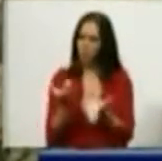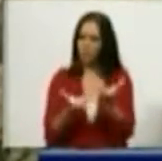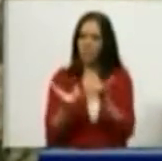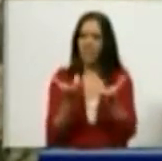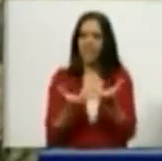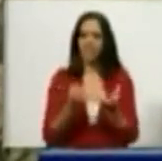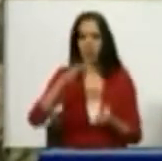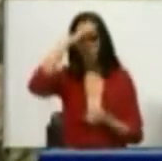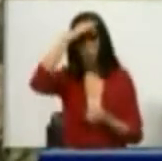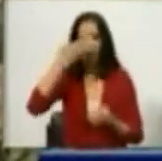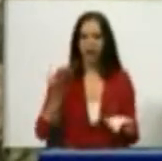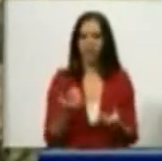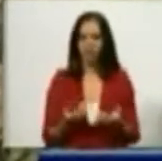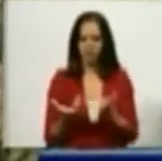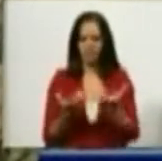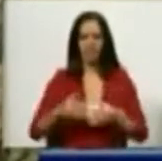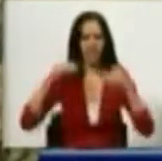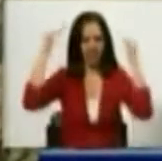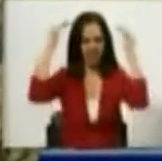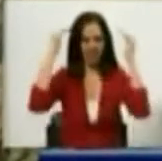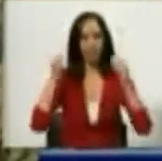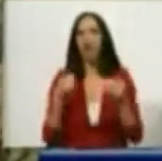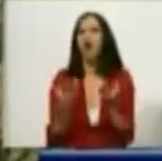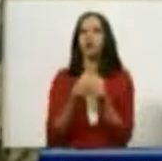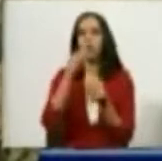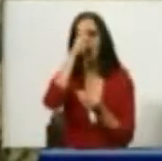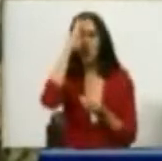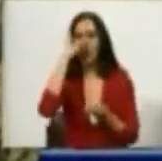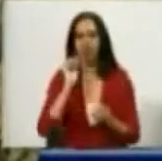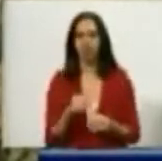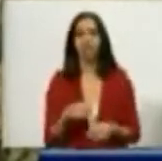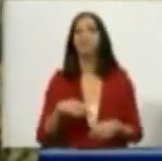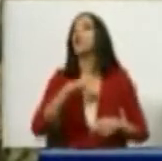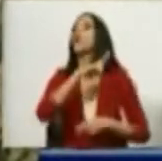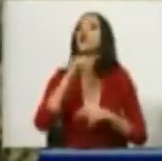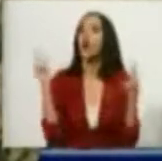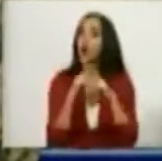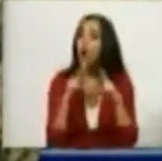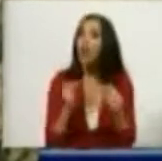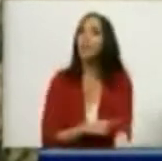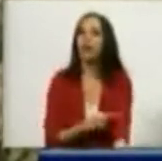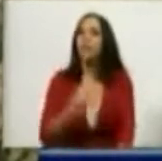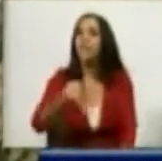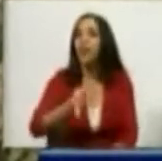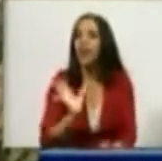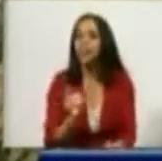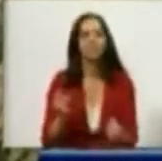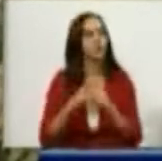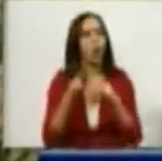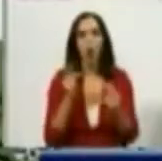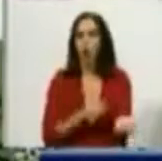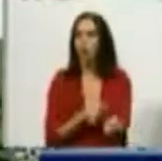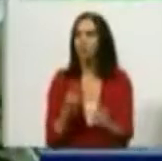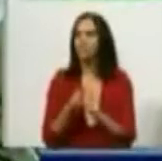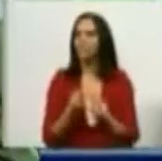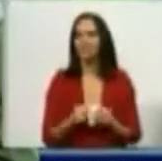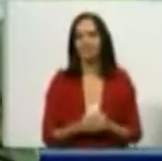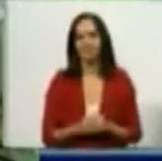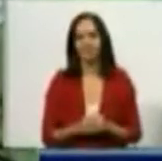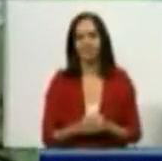grandísimo cocinando al lado de diosdado no nos conoce no nos conocen hermano Ah no no conocen y nos van a conocer